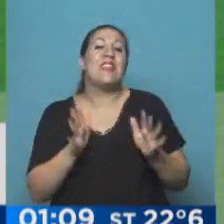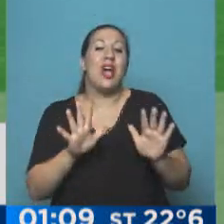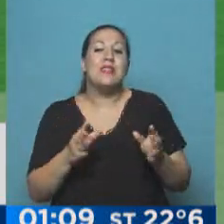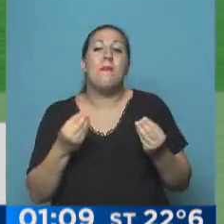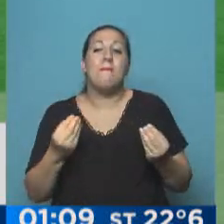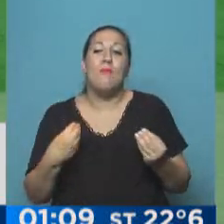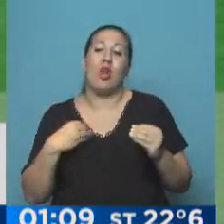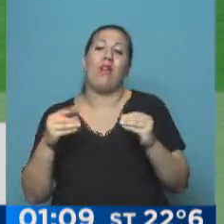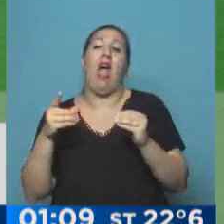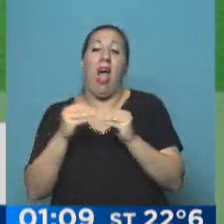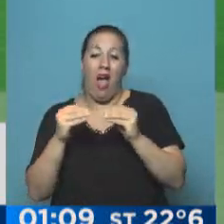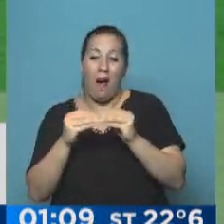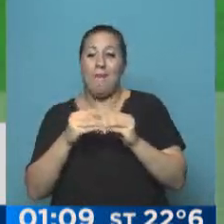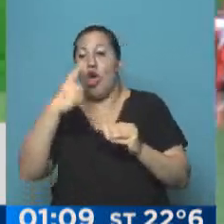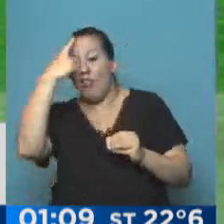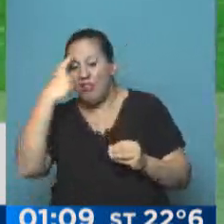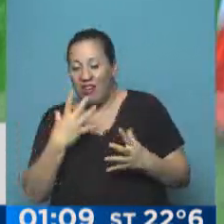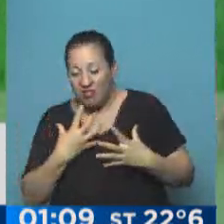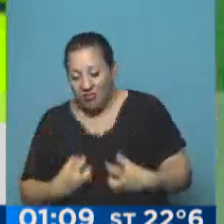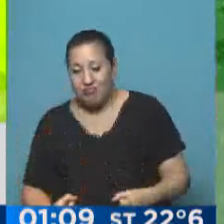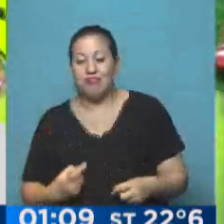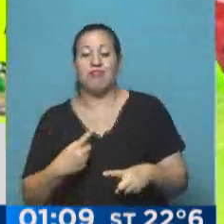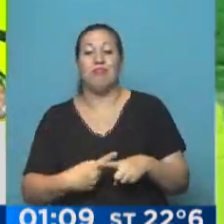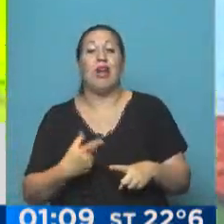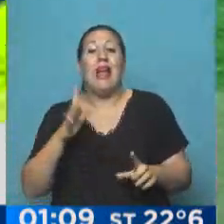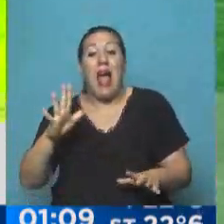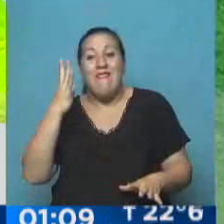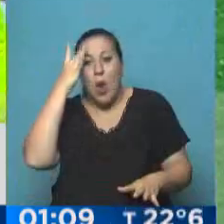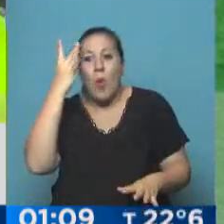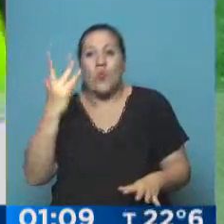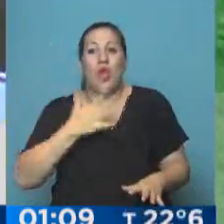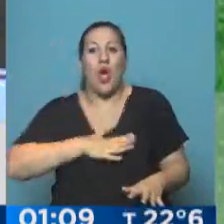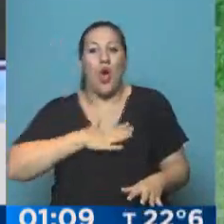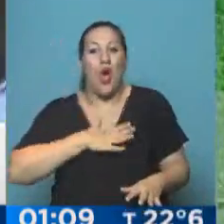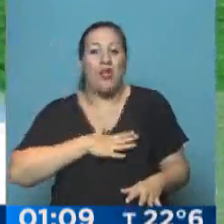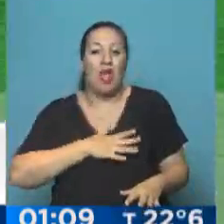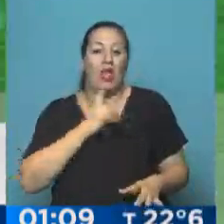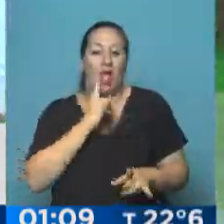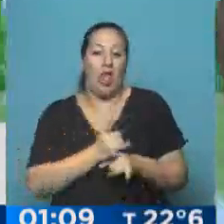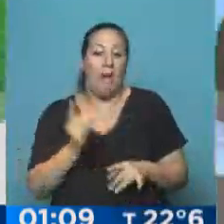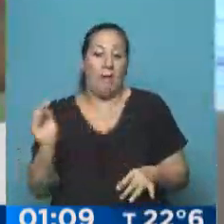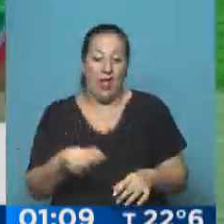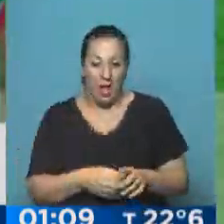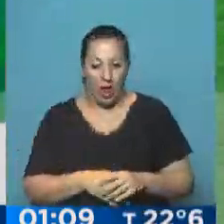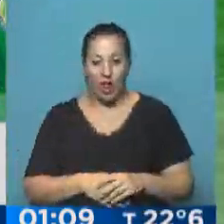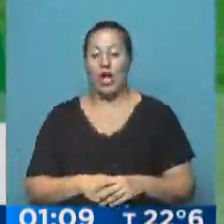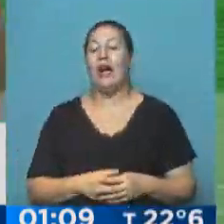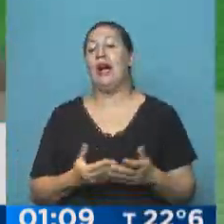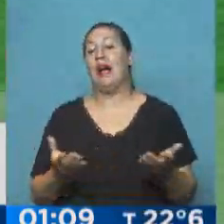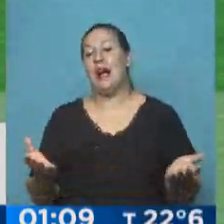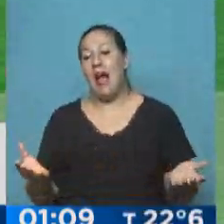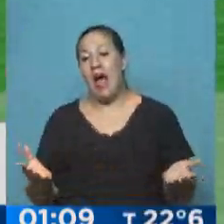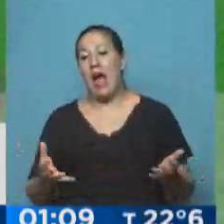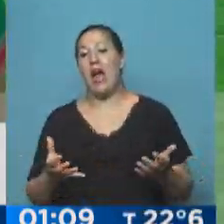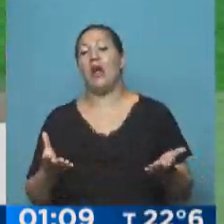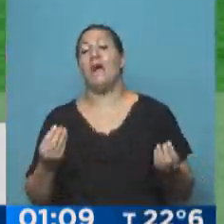están con el ánimo por el piso porque estaban muy ilusionadas de conseguir a la Sudamericana. Claro, pero está claro que